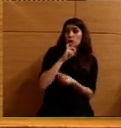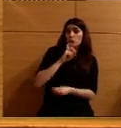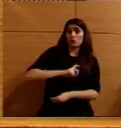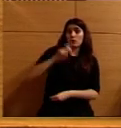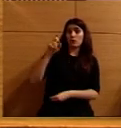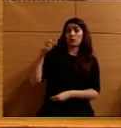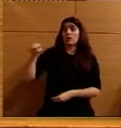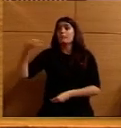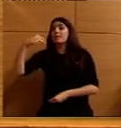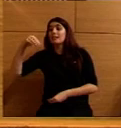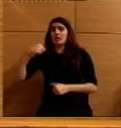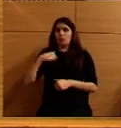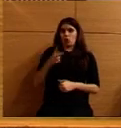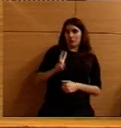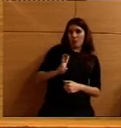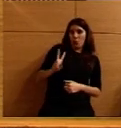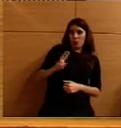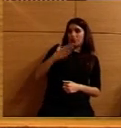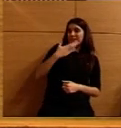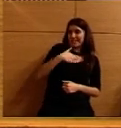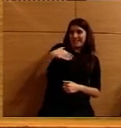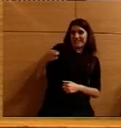Usted presidente, yo vicepresidente, si quiere.